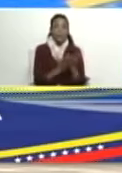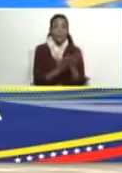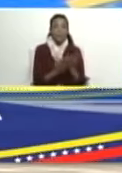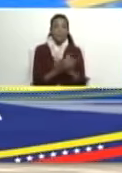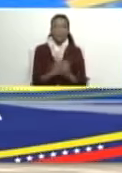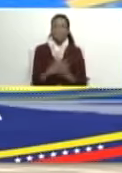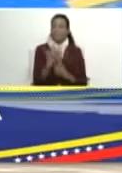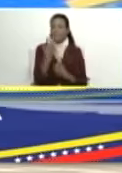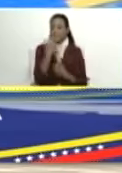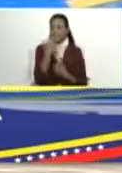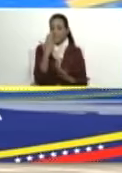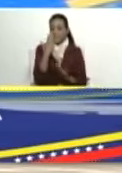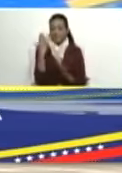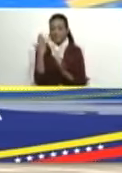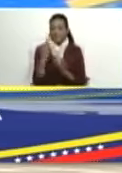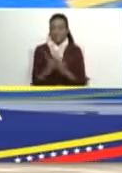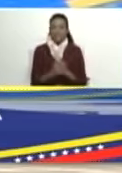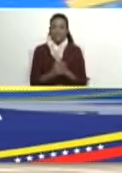¿Mm?